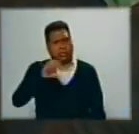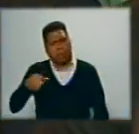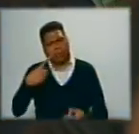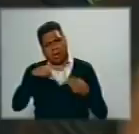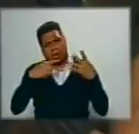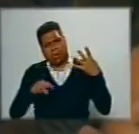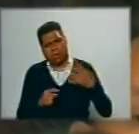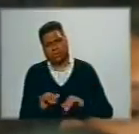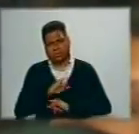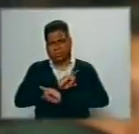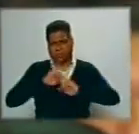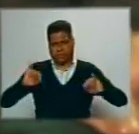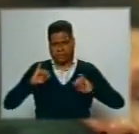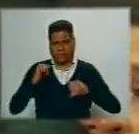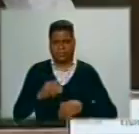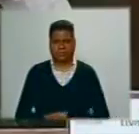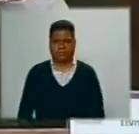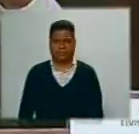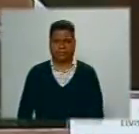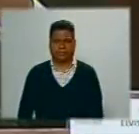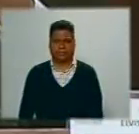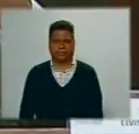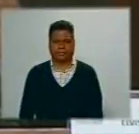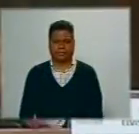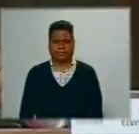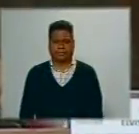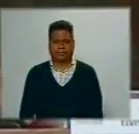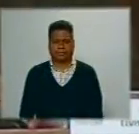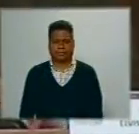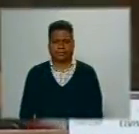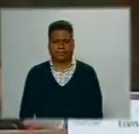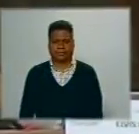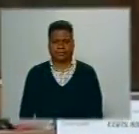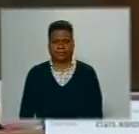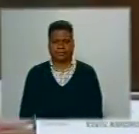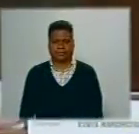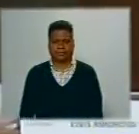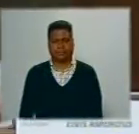nacional. Es todo, presidente. En consideración,